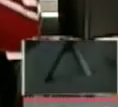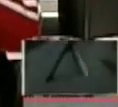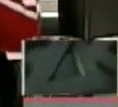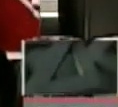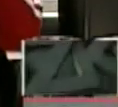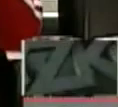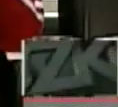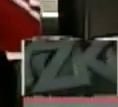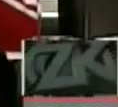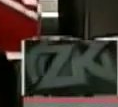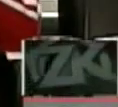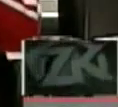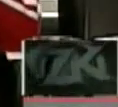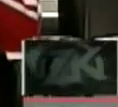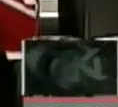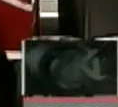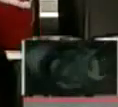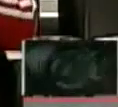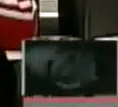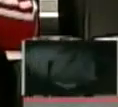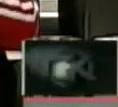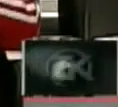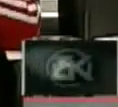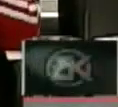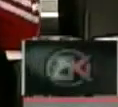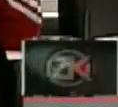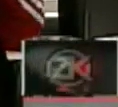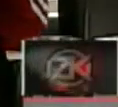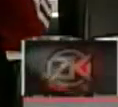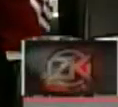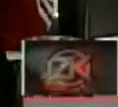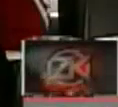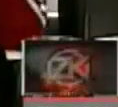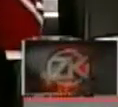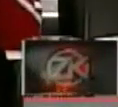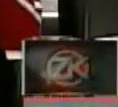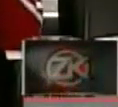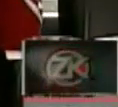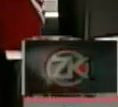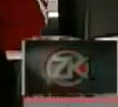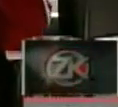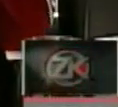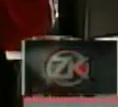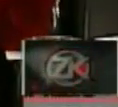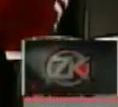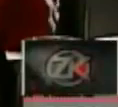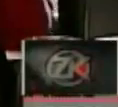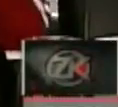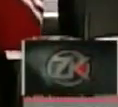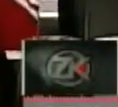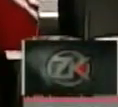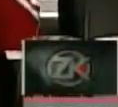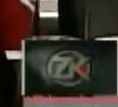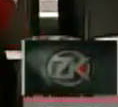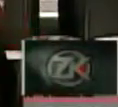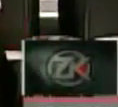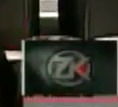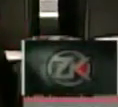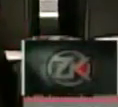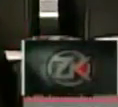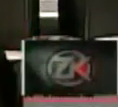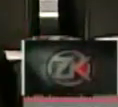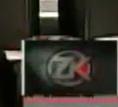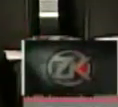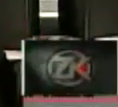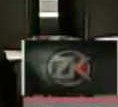Amazonas ZK. ¿Por qué? Porque el Amazonas toca a Bolivia, el Amazonas toca a Perú, el Amazonas